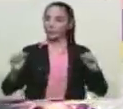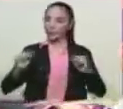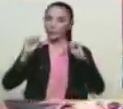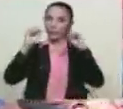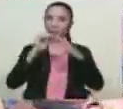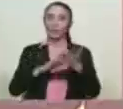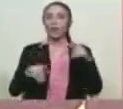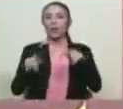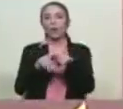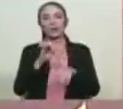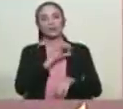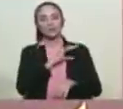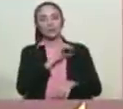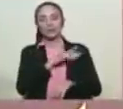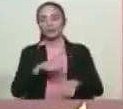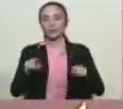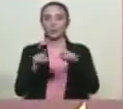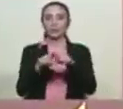Igualmente de Chile.